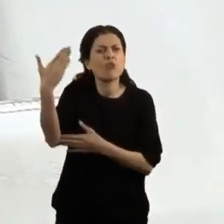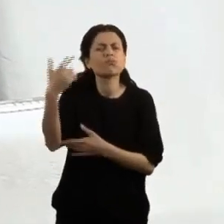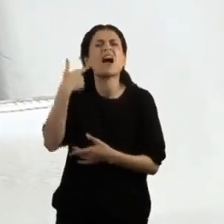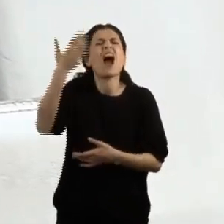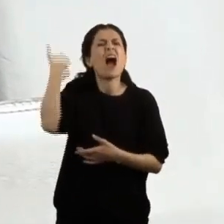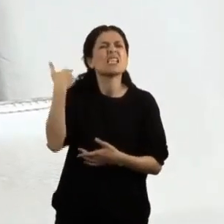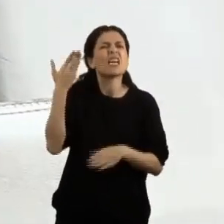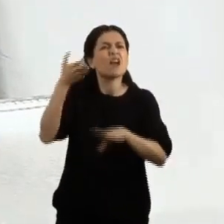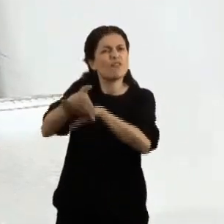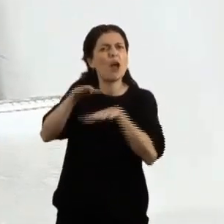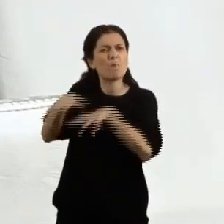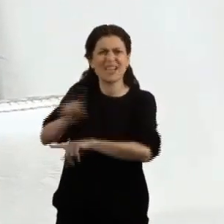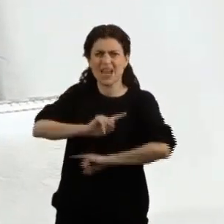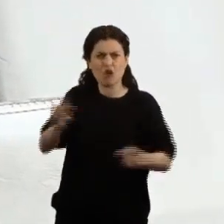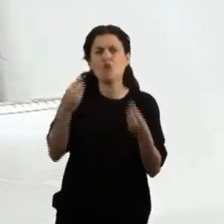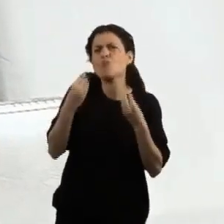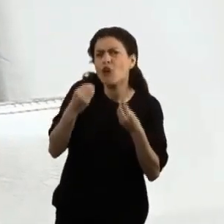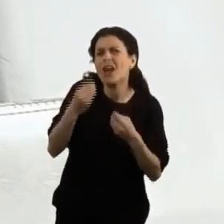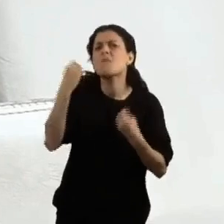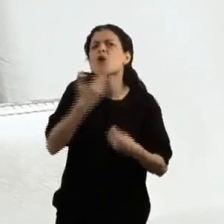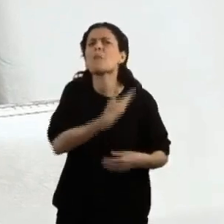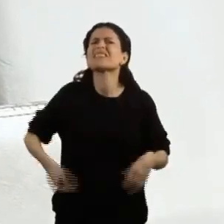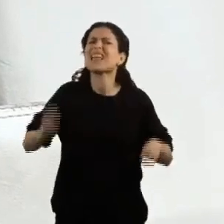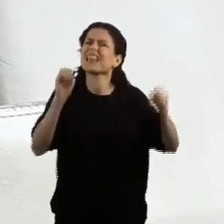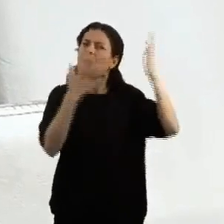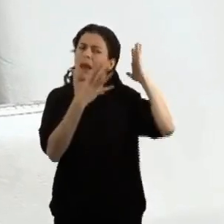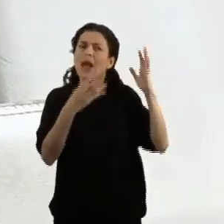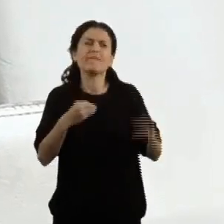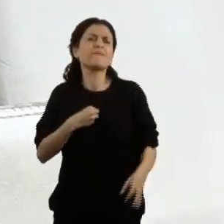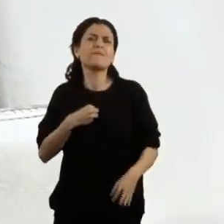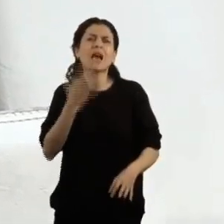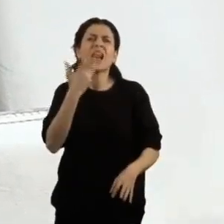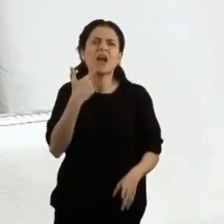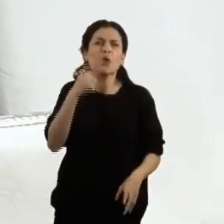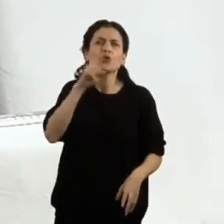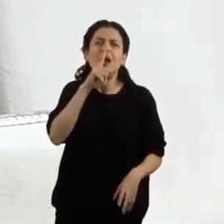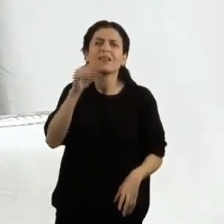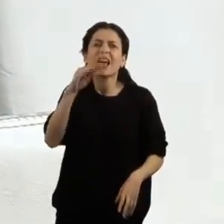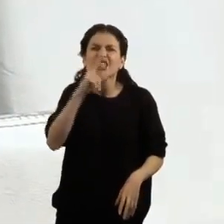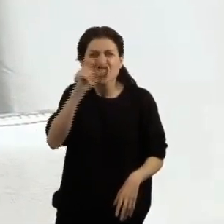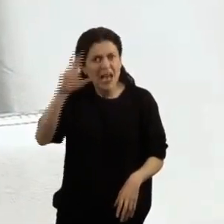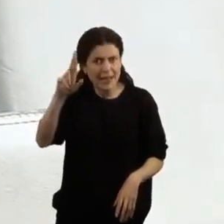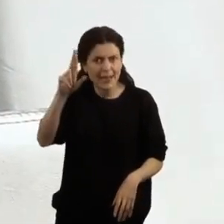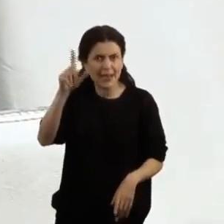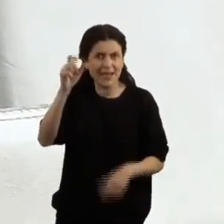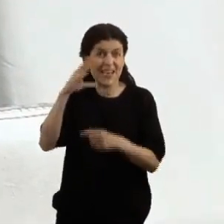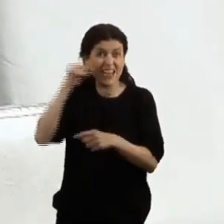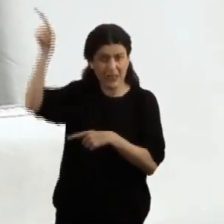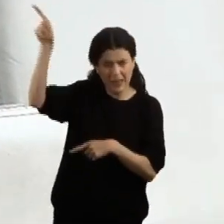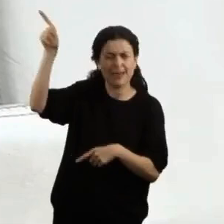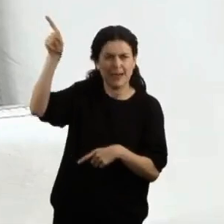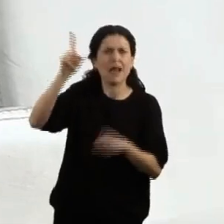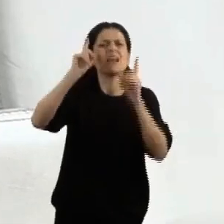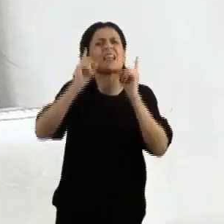ayer porque el presidente Milei es un admirador de Margaret Thatcher y también dijo que no marcharon porque no